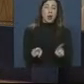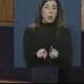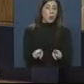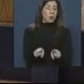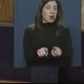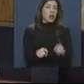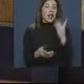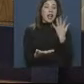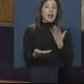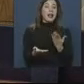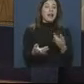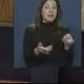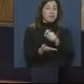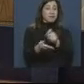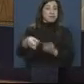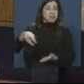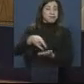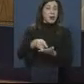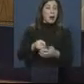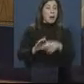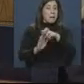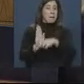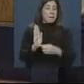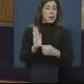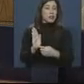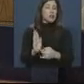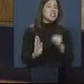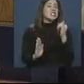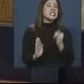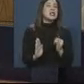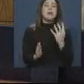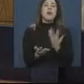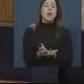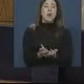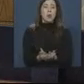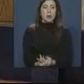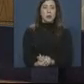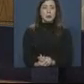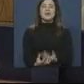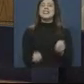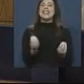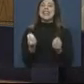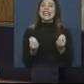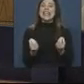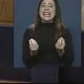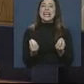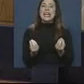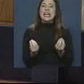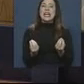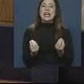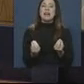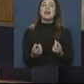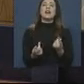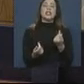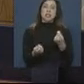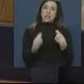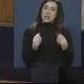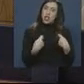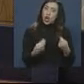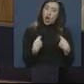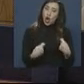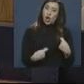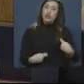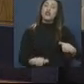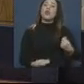se presentó la discusión que a este respecto siempre se presenta, que es la carga, el costo que va a